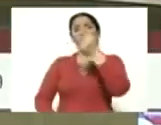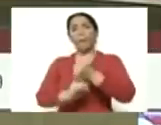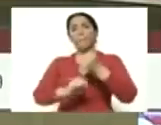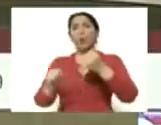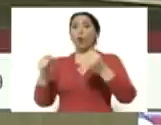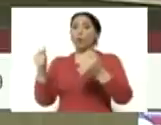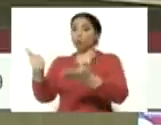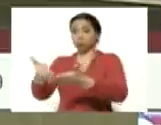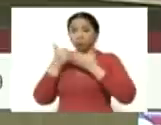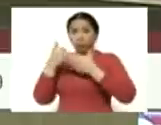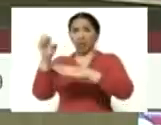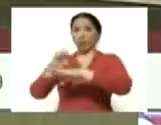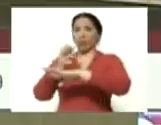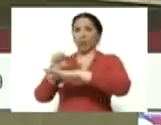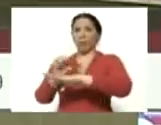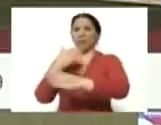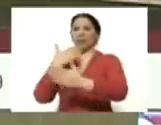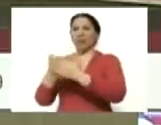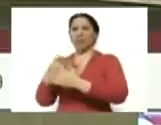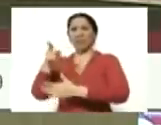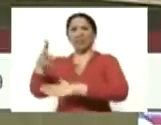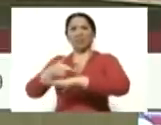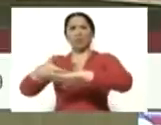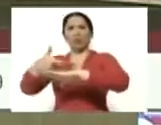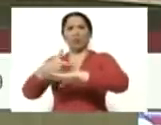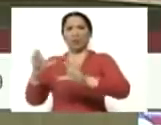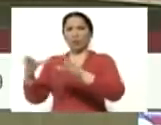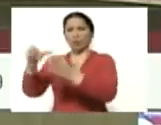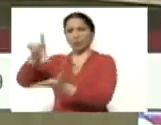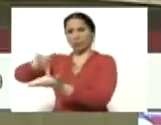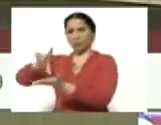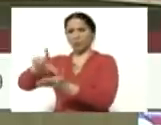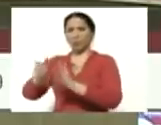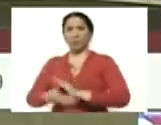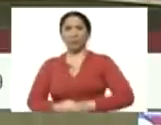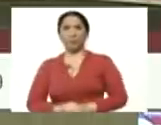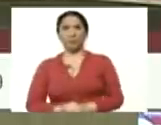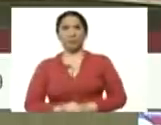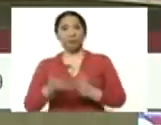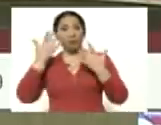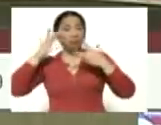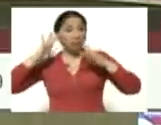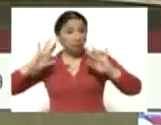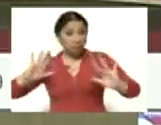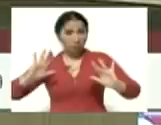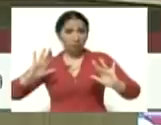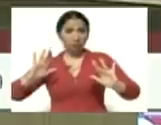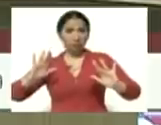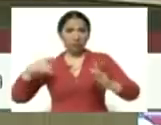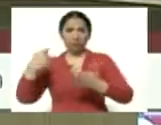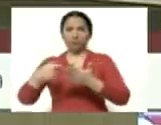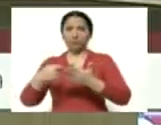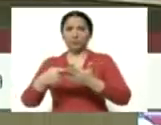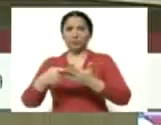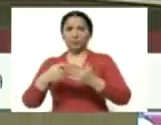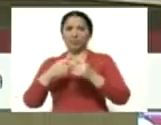económica por parte de esos gobiernos a través de supuestos donantes. Al